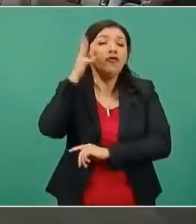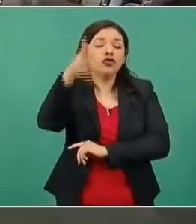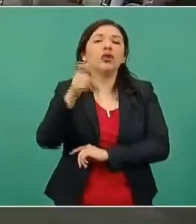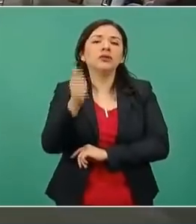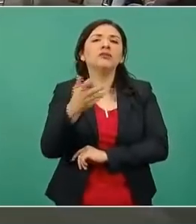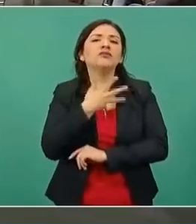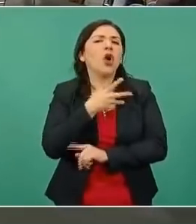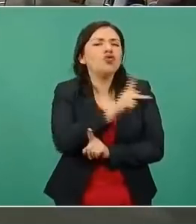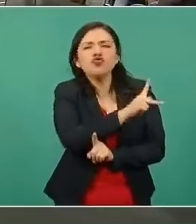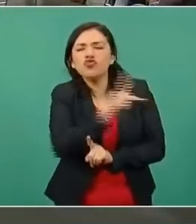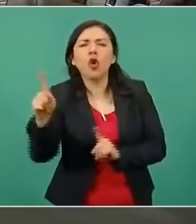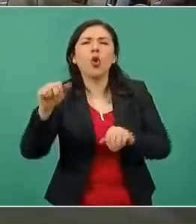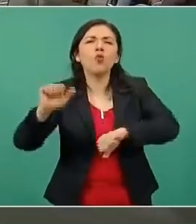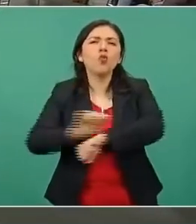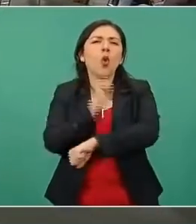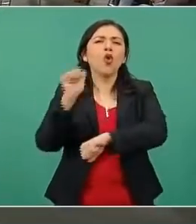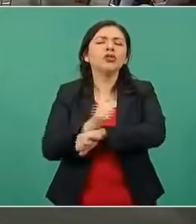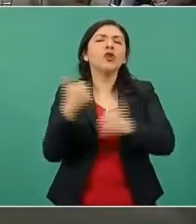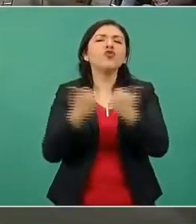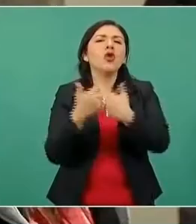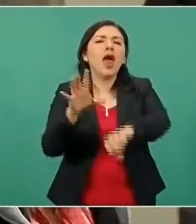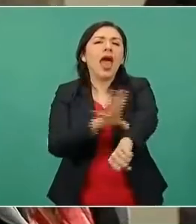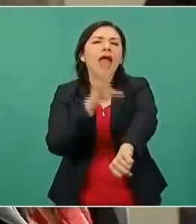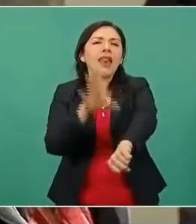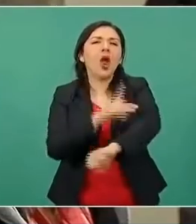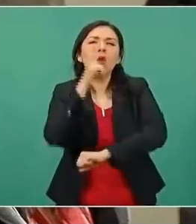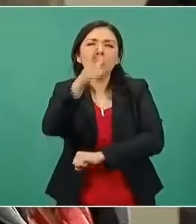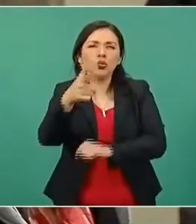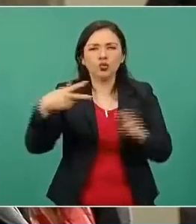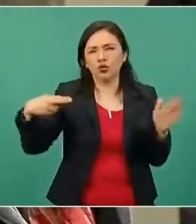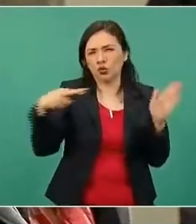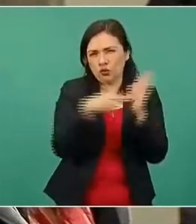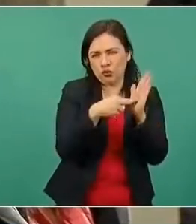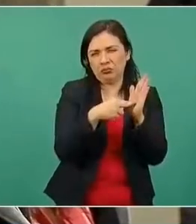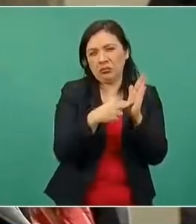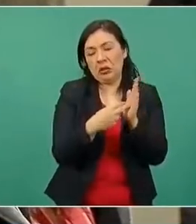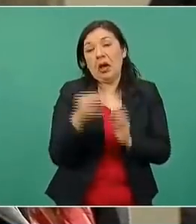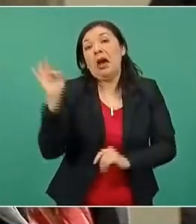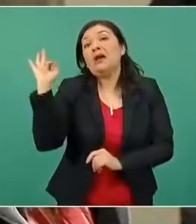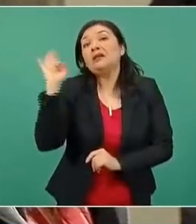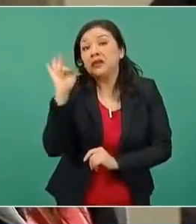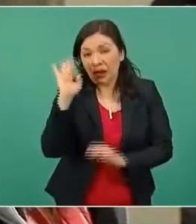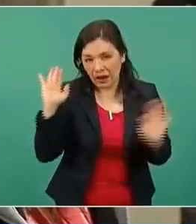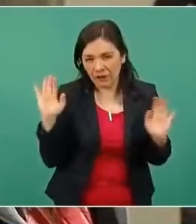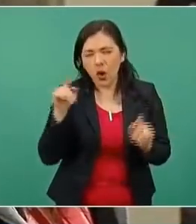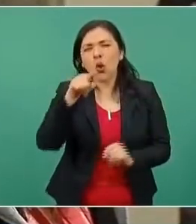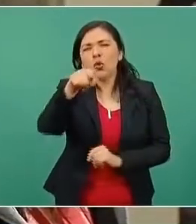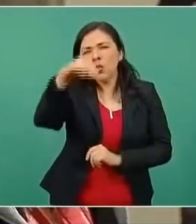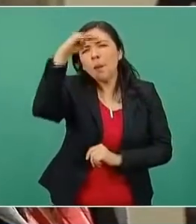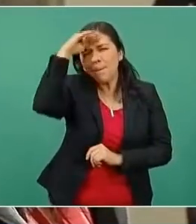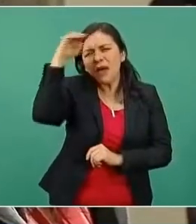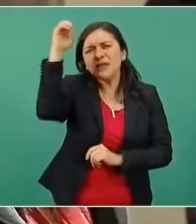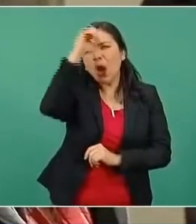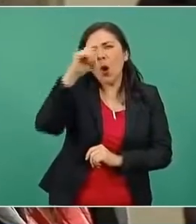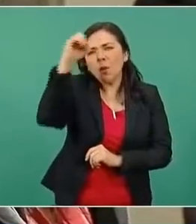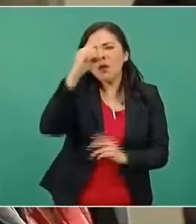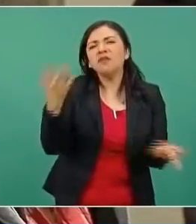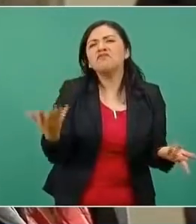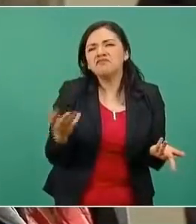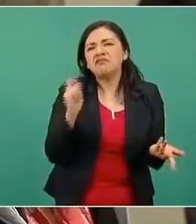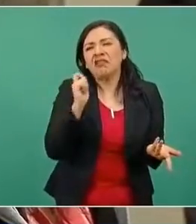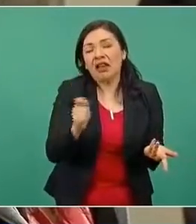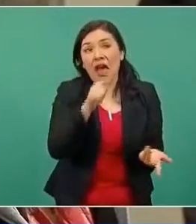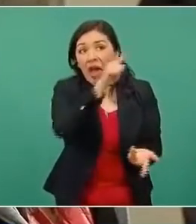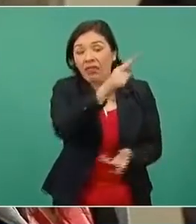coches todos eléctricos. Eso sí bien nos va, ¿no? Entonces, ¿qué opinión le merecería? Porque dice